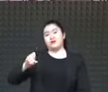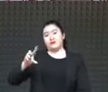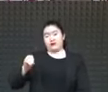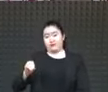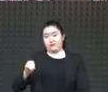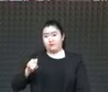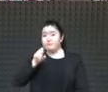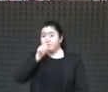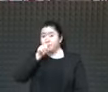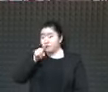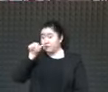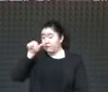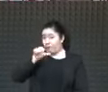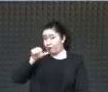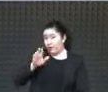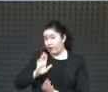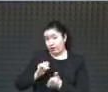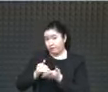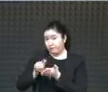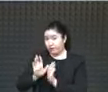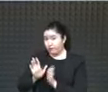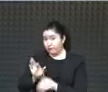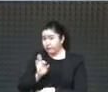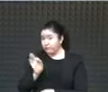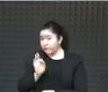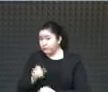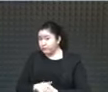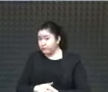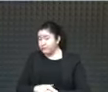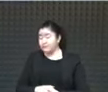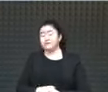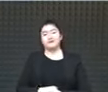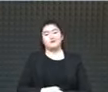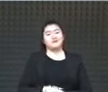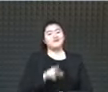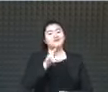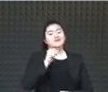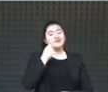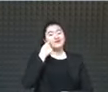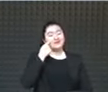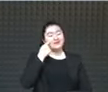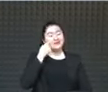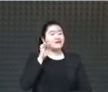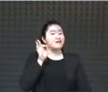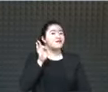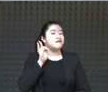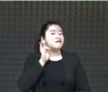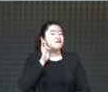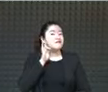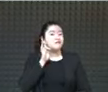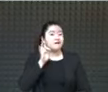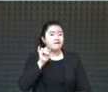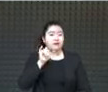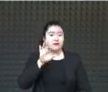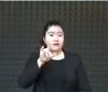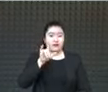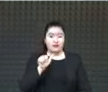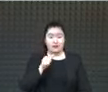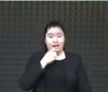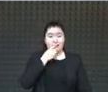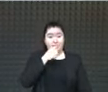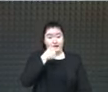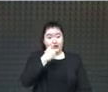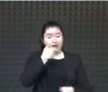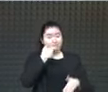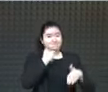hoy? No, pues el hombre, por lo que dice la fiscalía con pruebas, pues, está acusado de